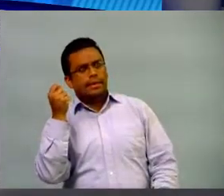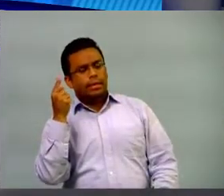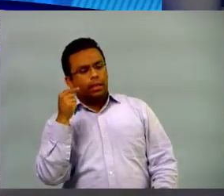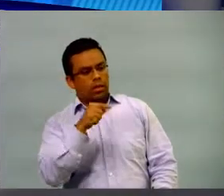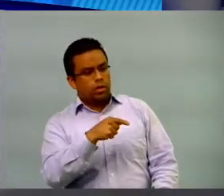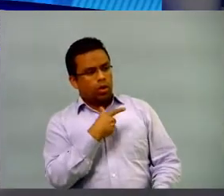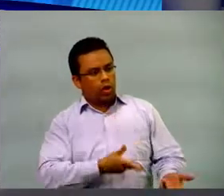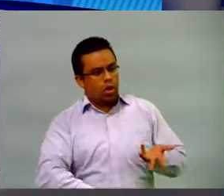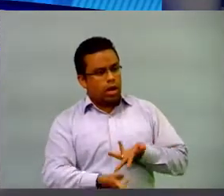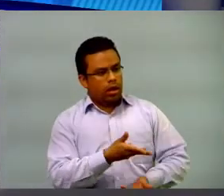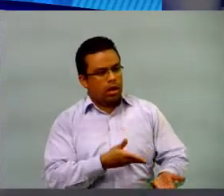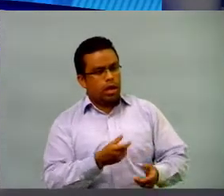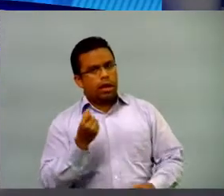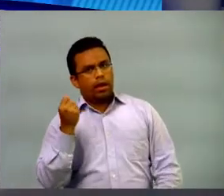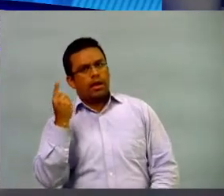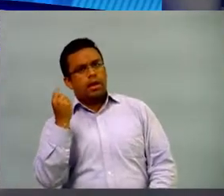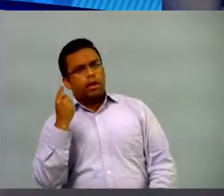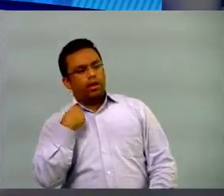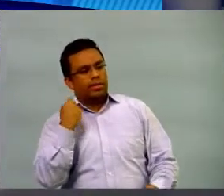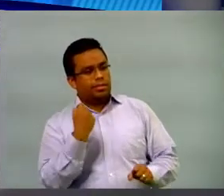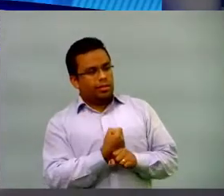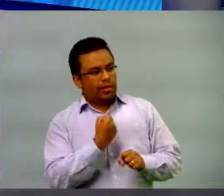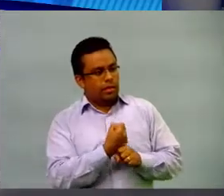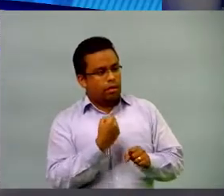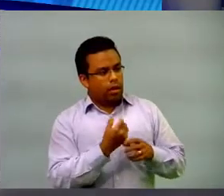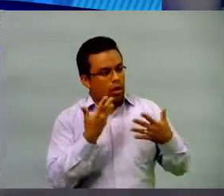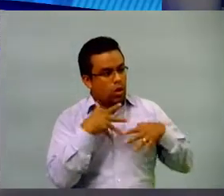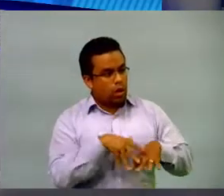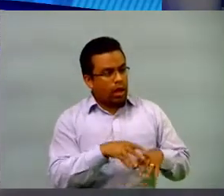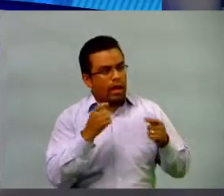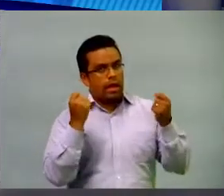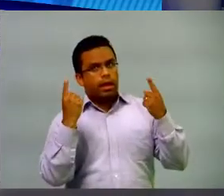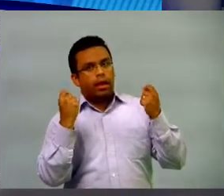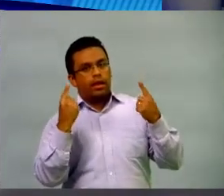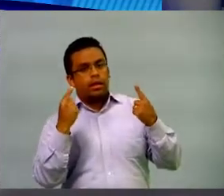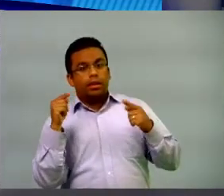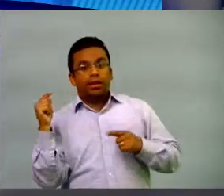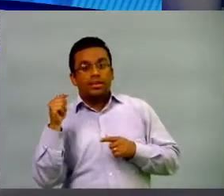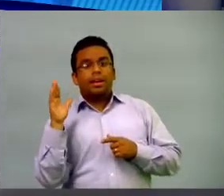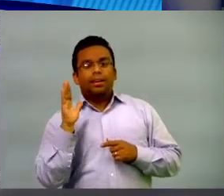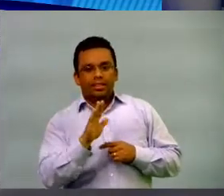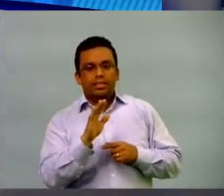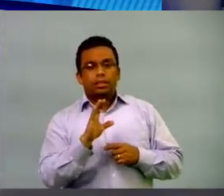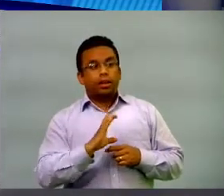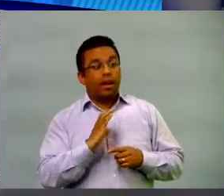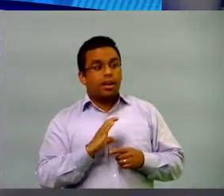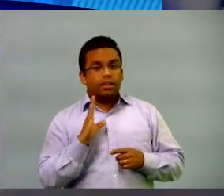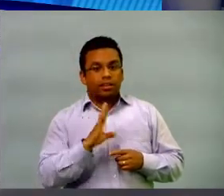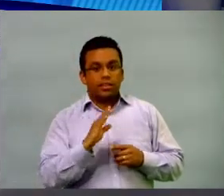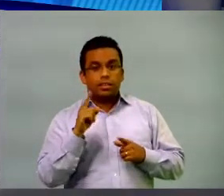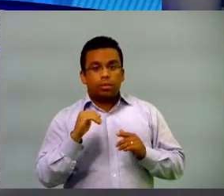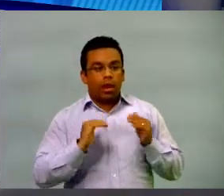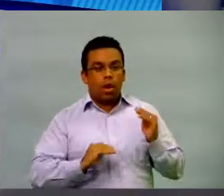el trabajo en red, destacando las cualidades del carácter y las competencias también a nivel